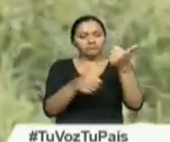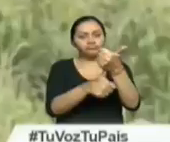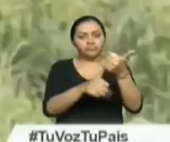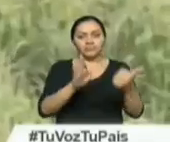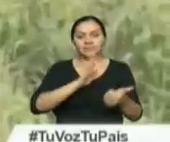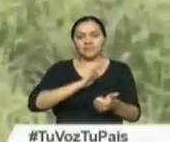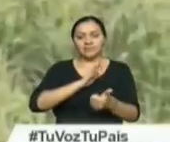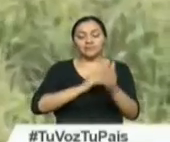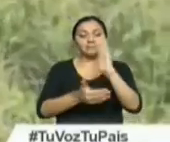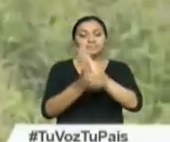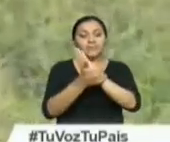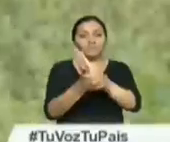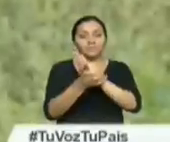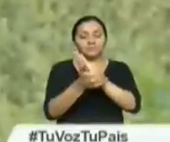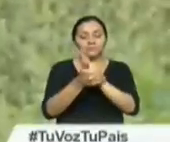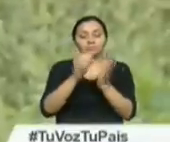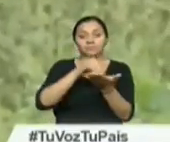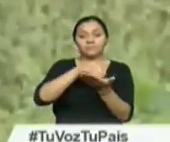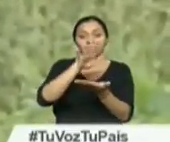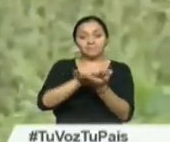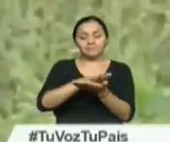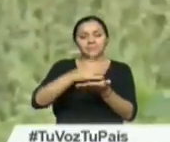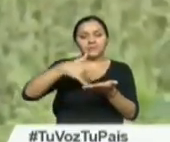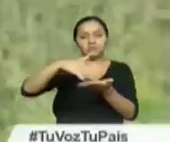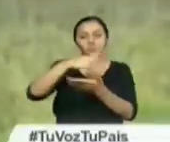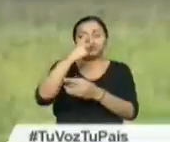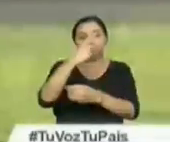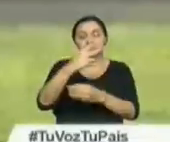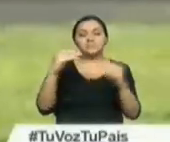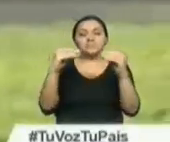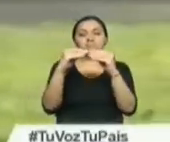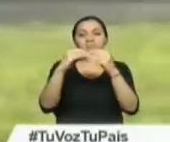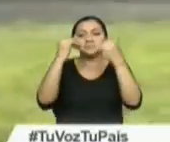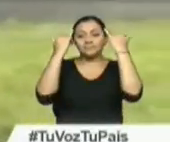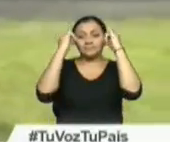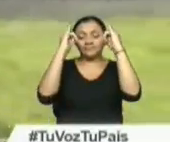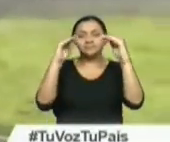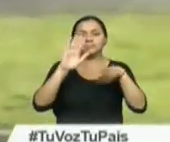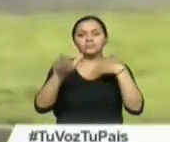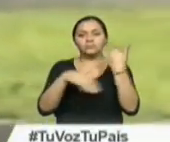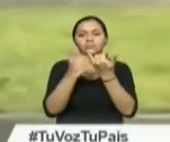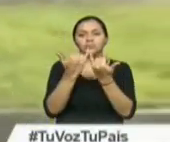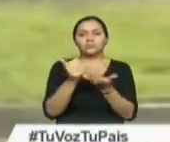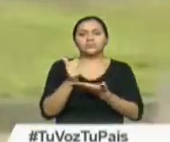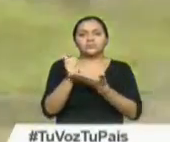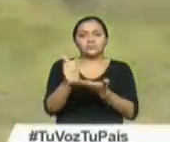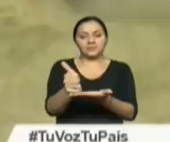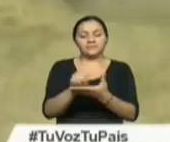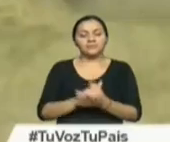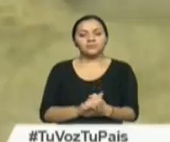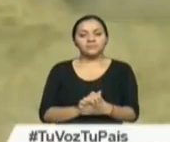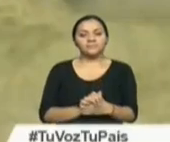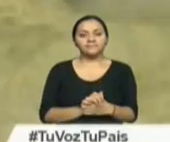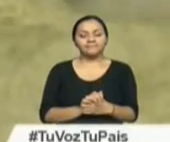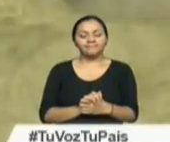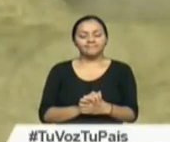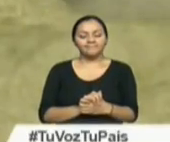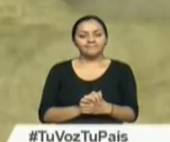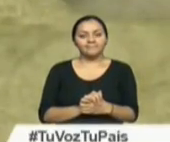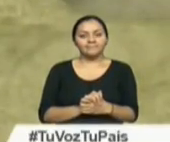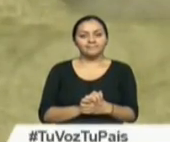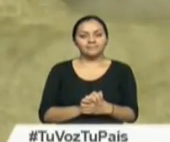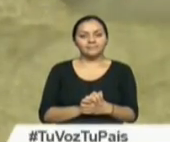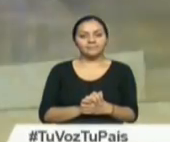técnica, capacitación, aplicación de estudios con la participación de los ganaderos, entre otros beneficios. Carolina Díaz,